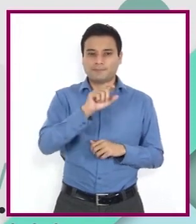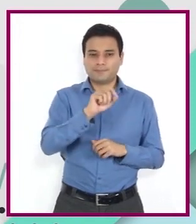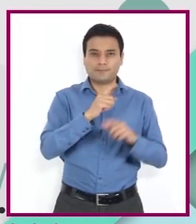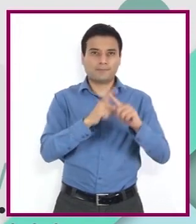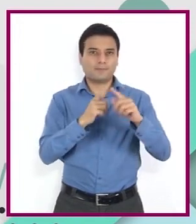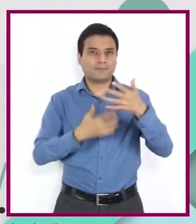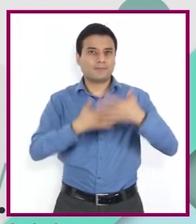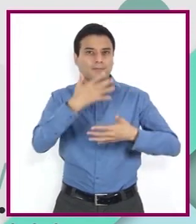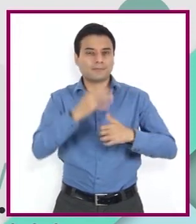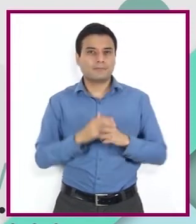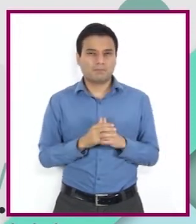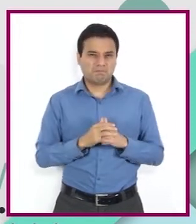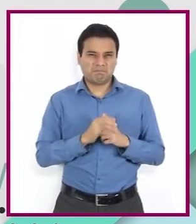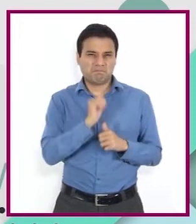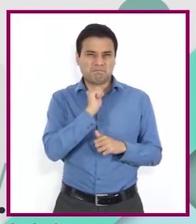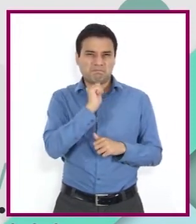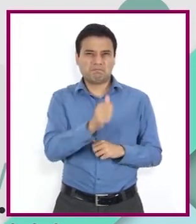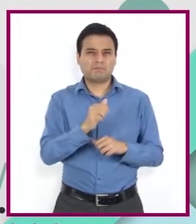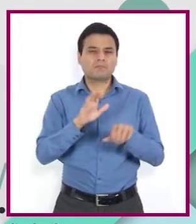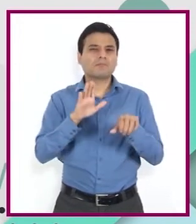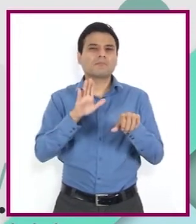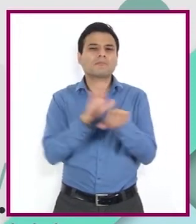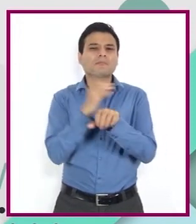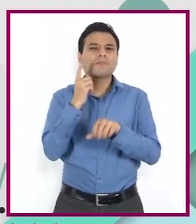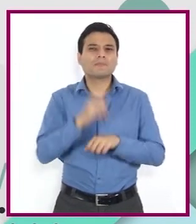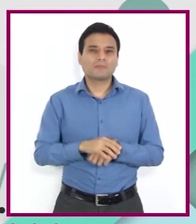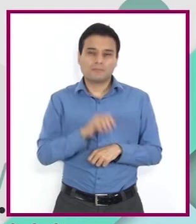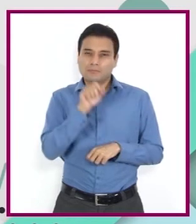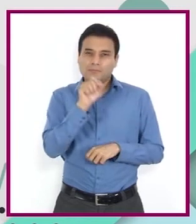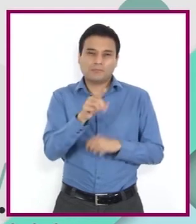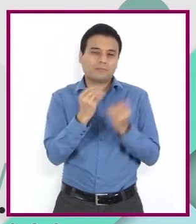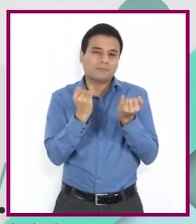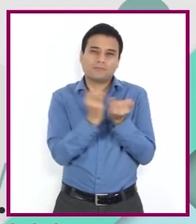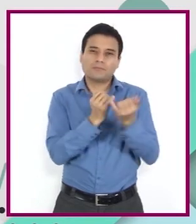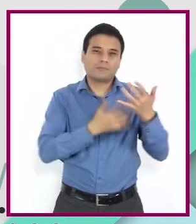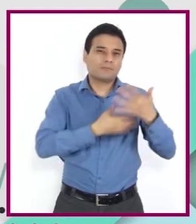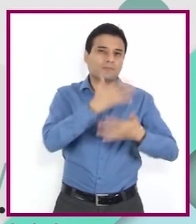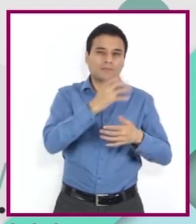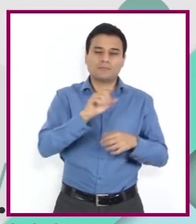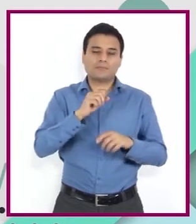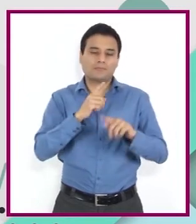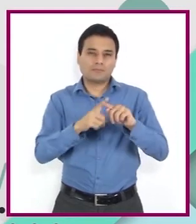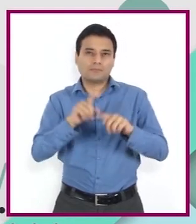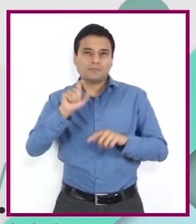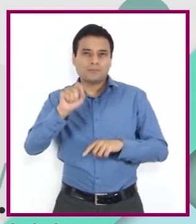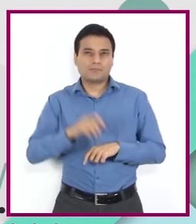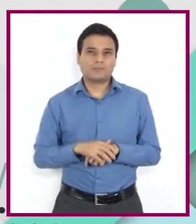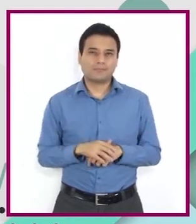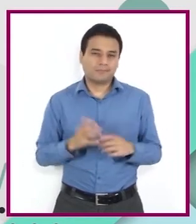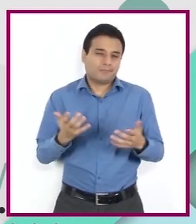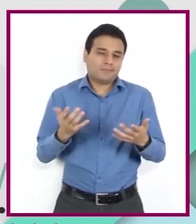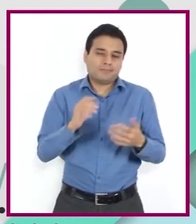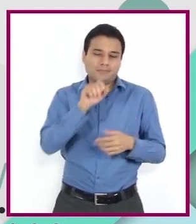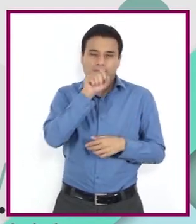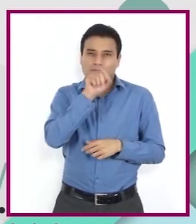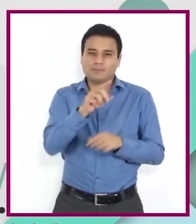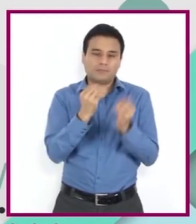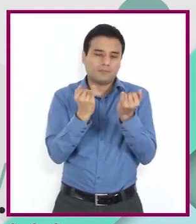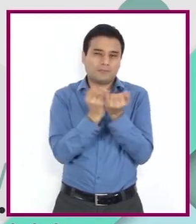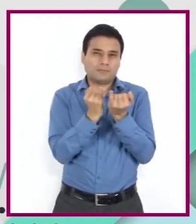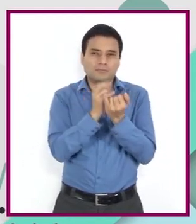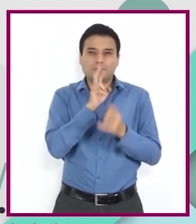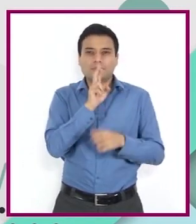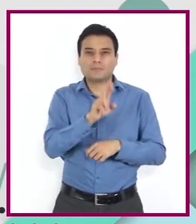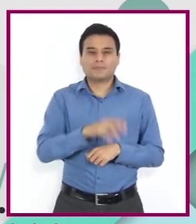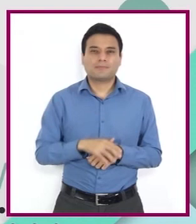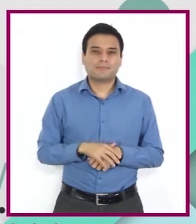15 no lo realizamos porque es igual al producto de 15 por 20 y el orden de los factores no altera el producto. El